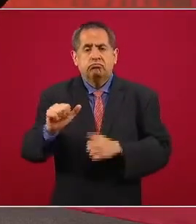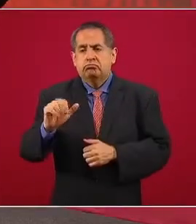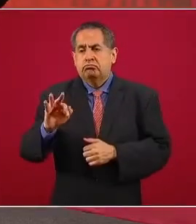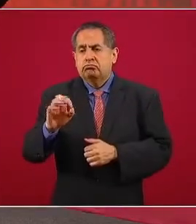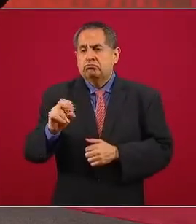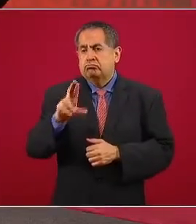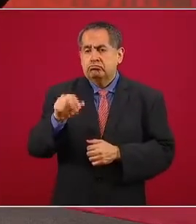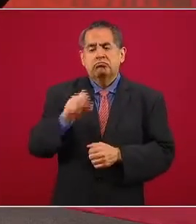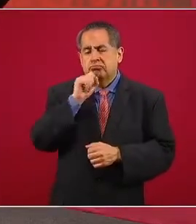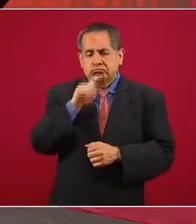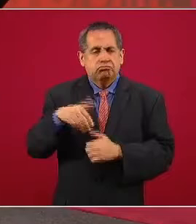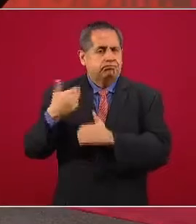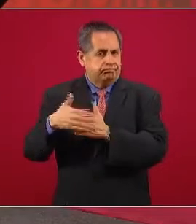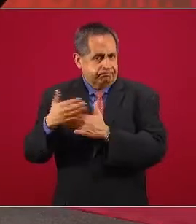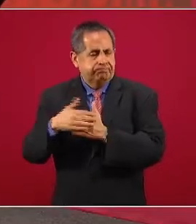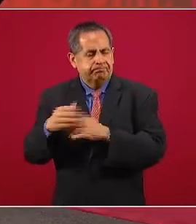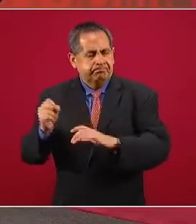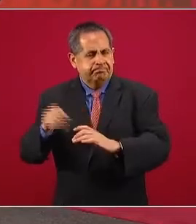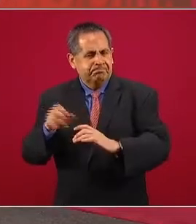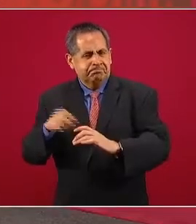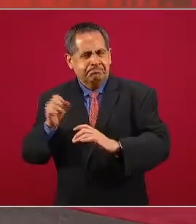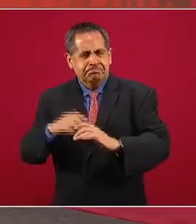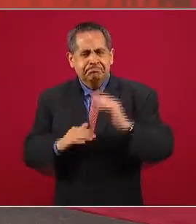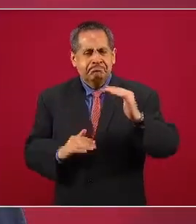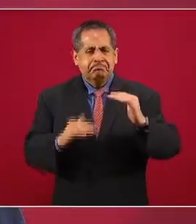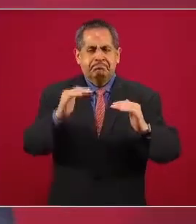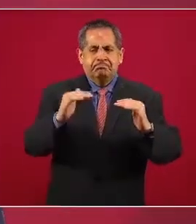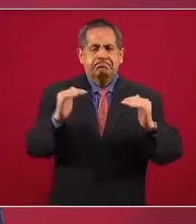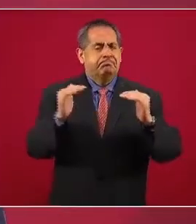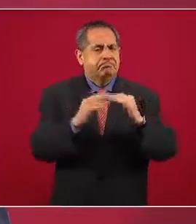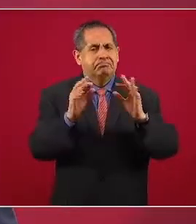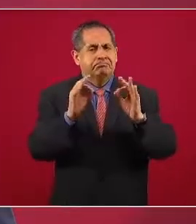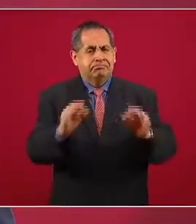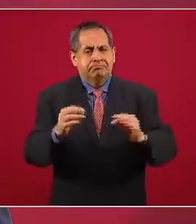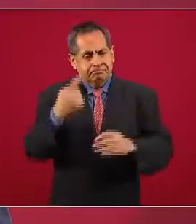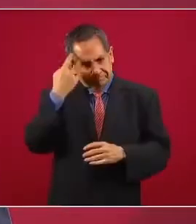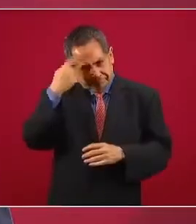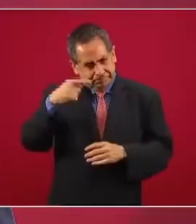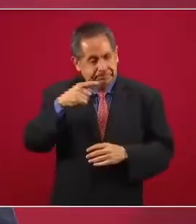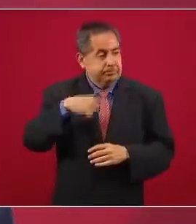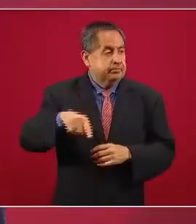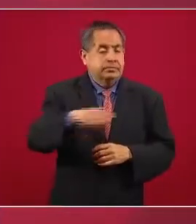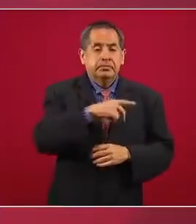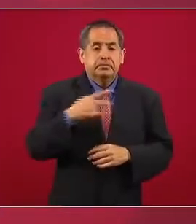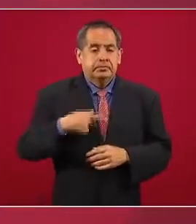dos vehículos nos permitirán definitivamente que